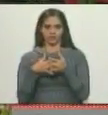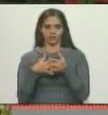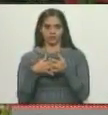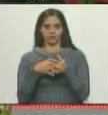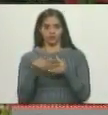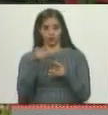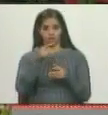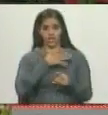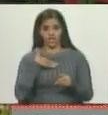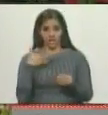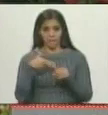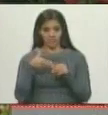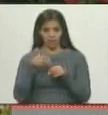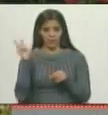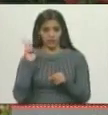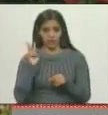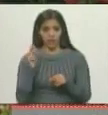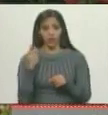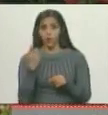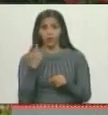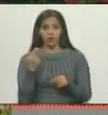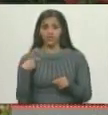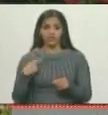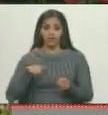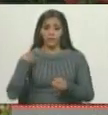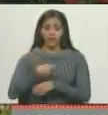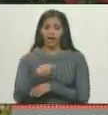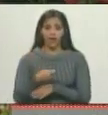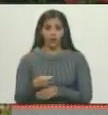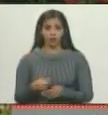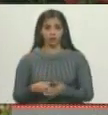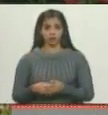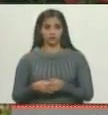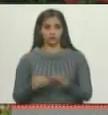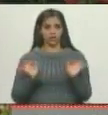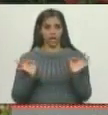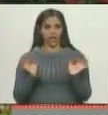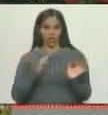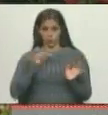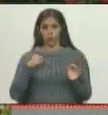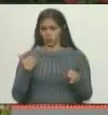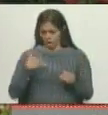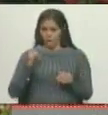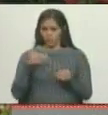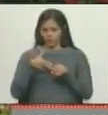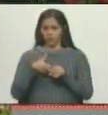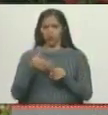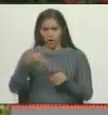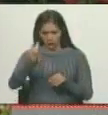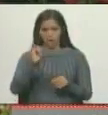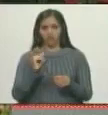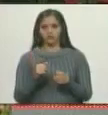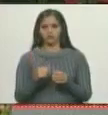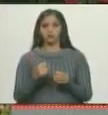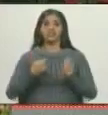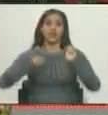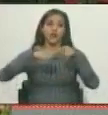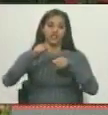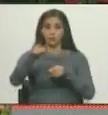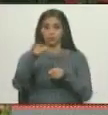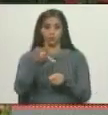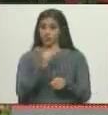Si ustedes quieren petróleo venezolano, lo único que tienen que hacer es pagarlo. Más nada, nosotros lo tenemos. Nosotros solo vendemos, pero ustedes no los